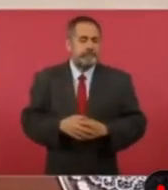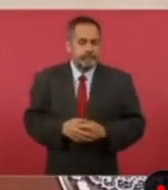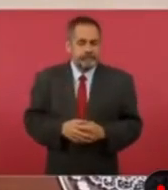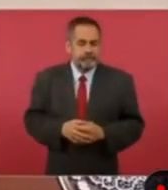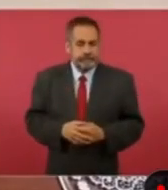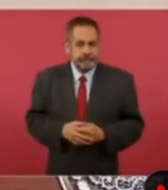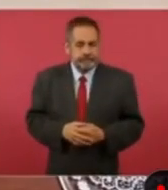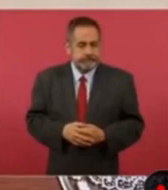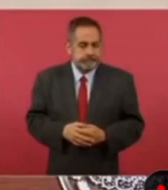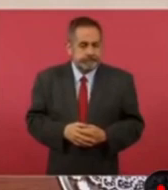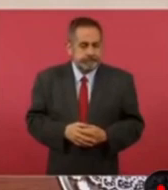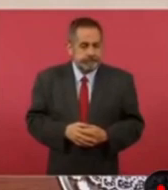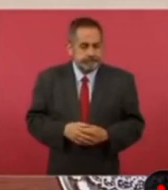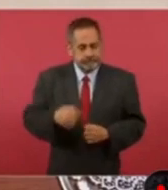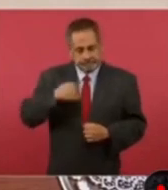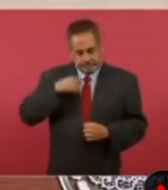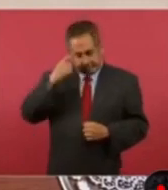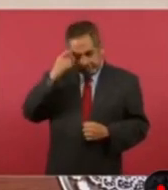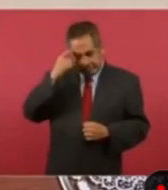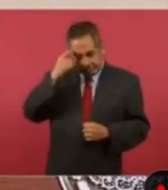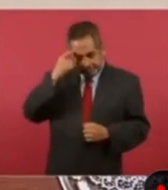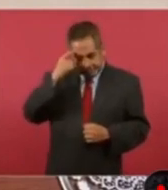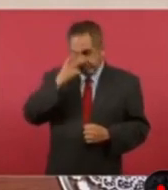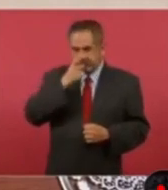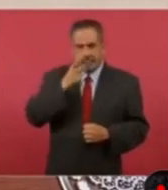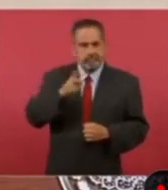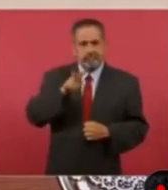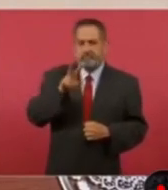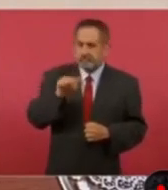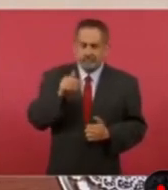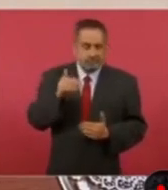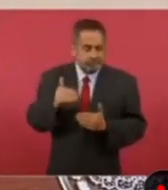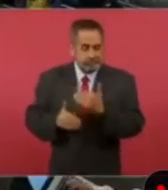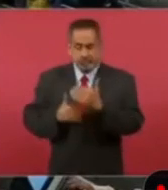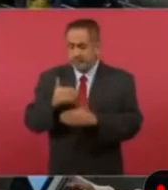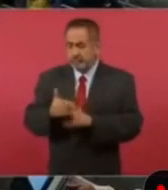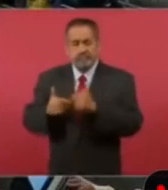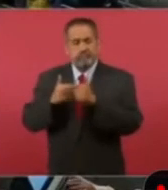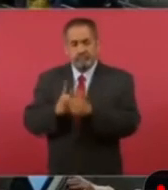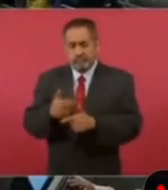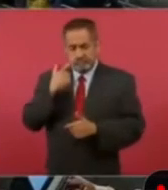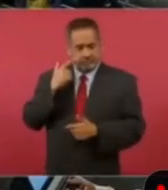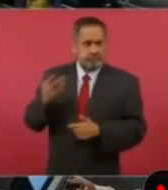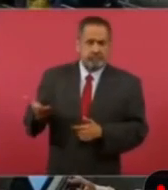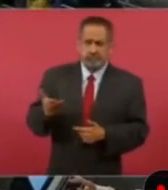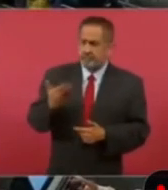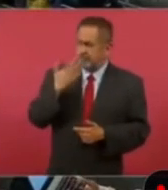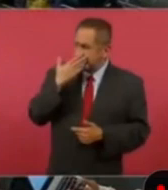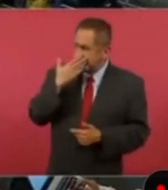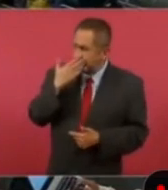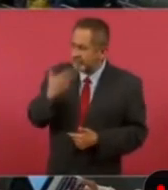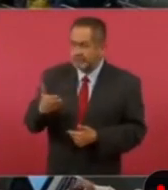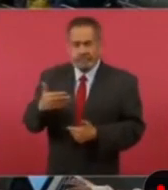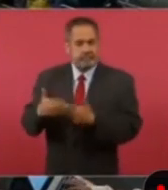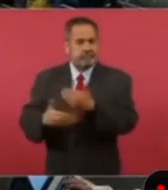a sostener que vamos avanzando en